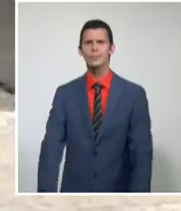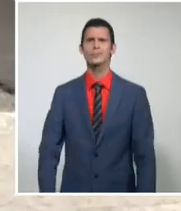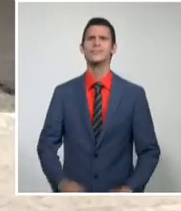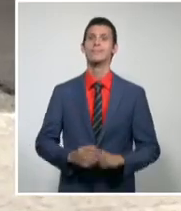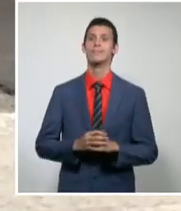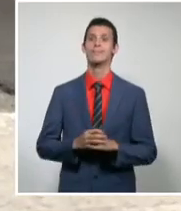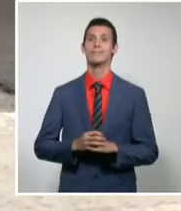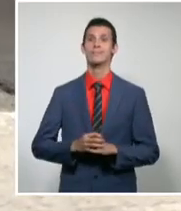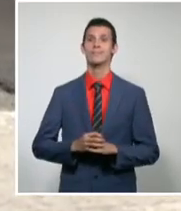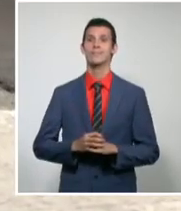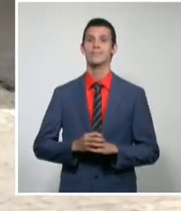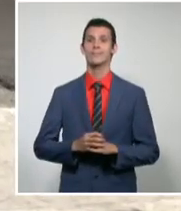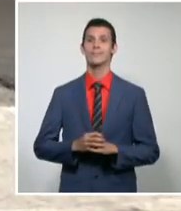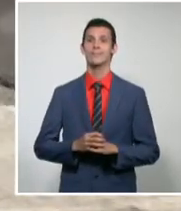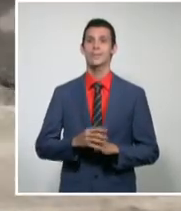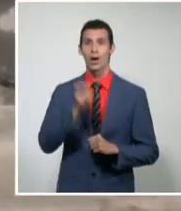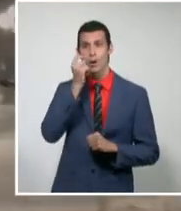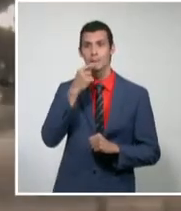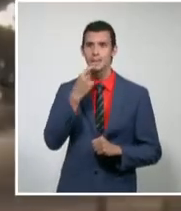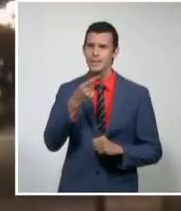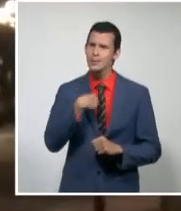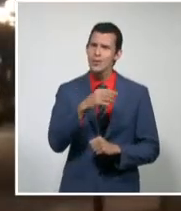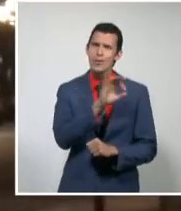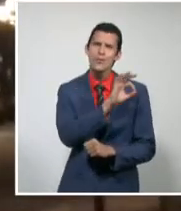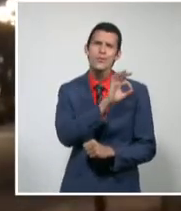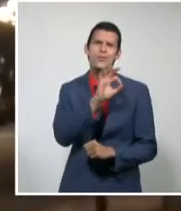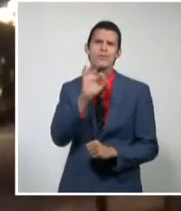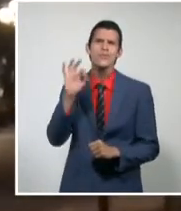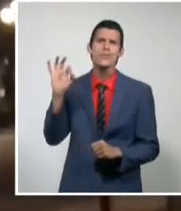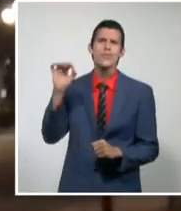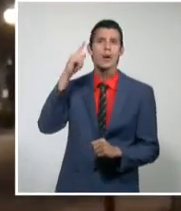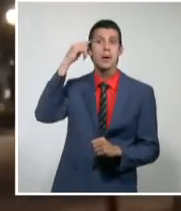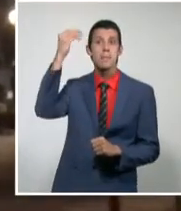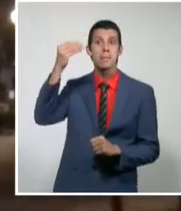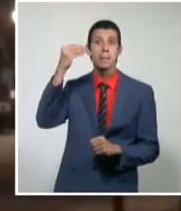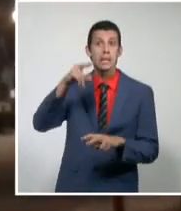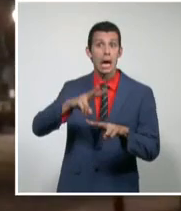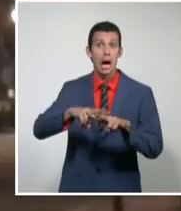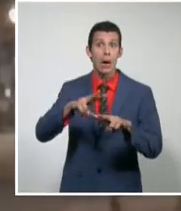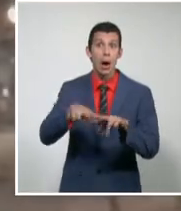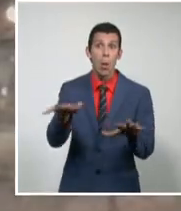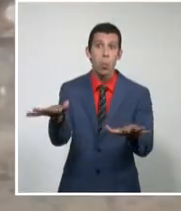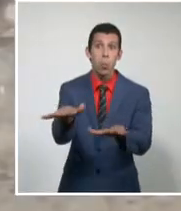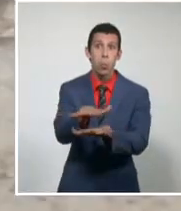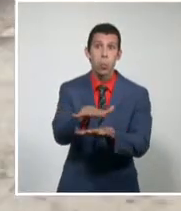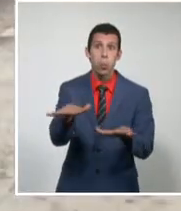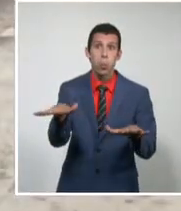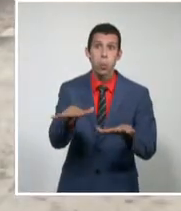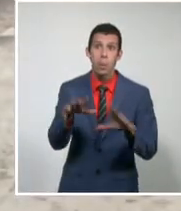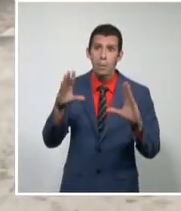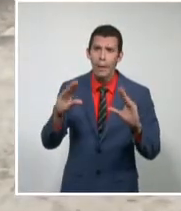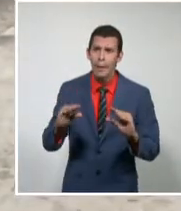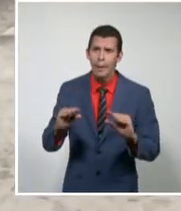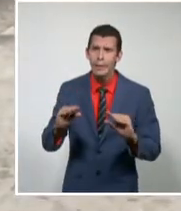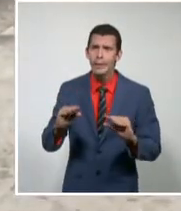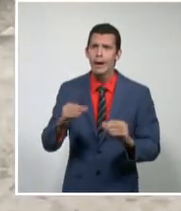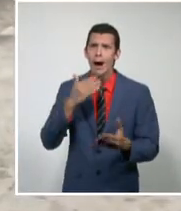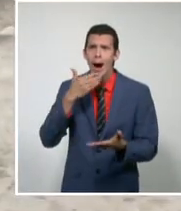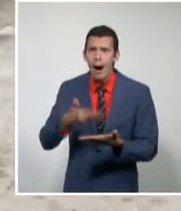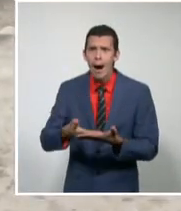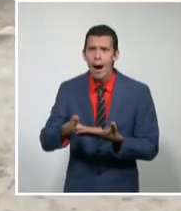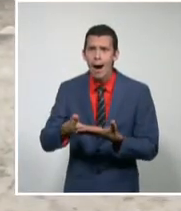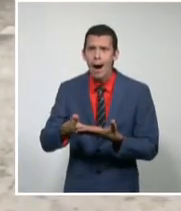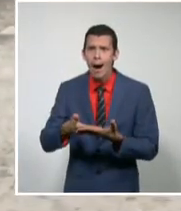nunca imaginé grabar estas imágenes de la habana de noche apenas pasan las 8 y 30 y no consigo un